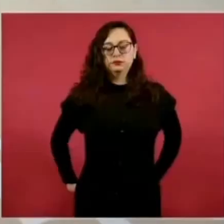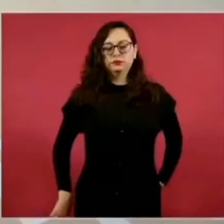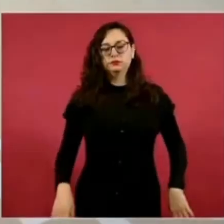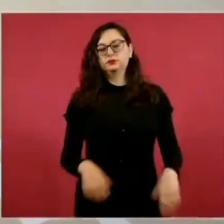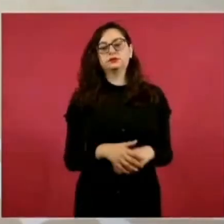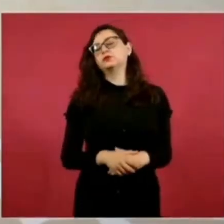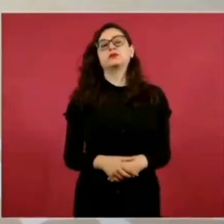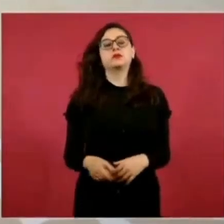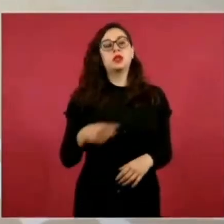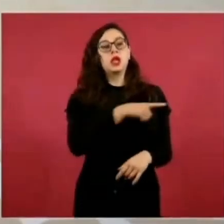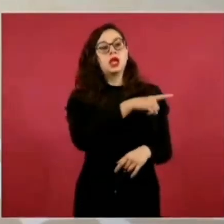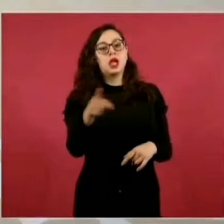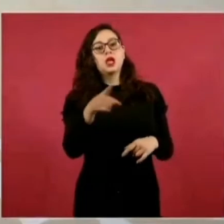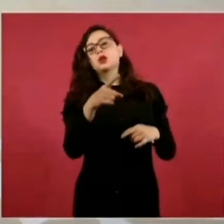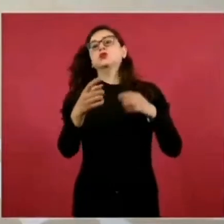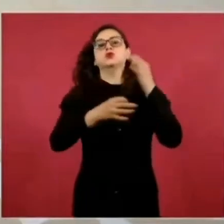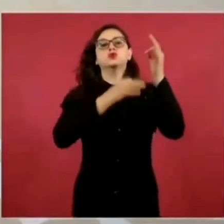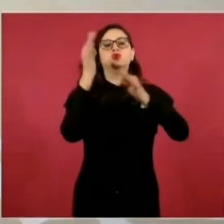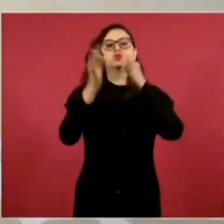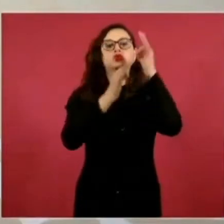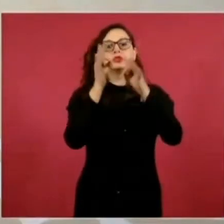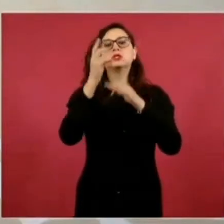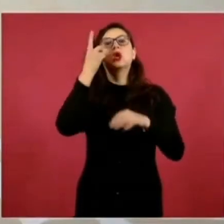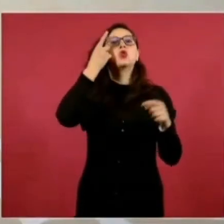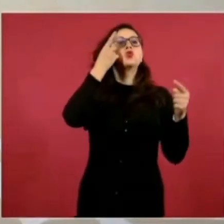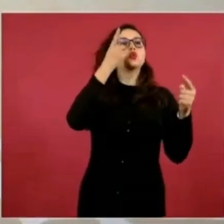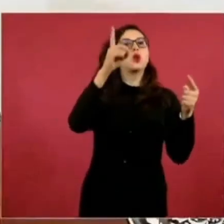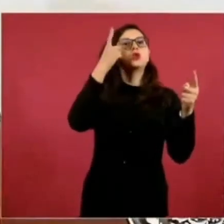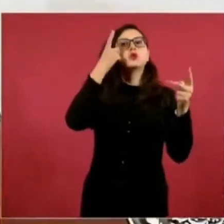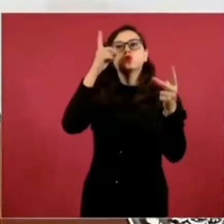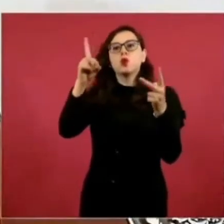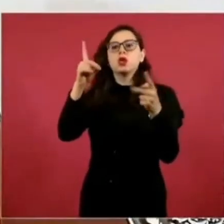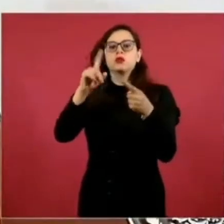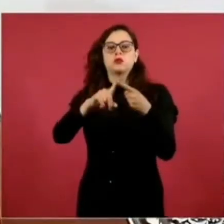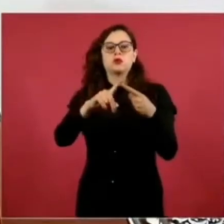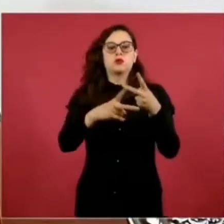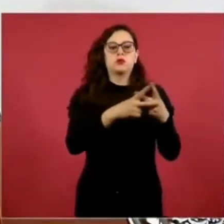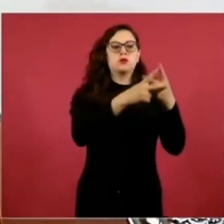azcárraga Y los dueños de